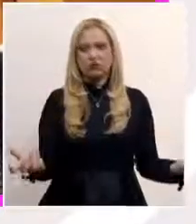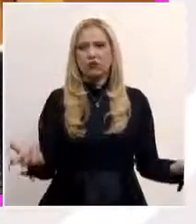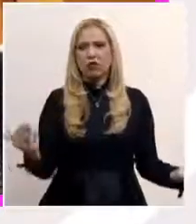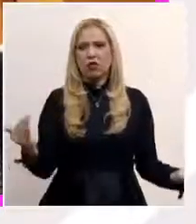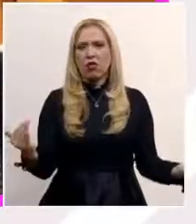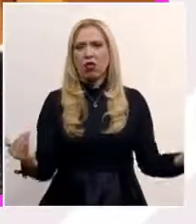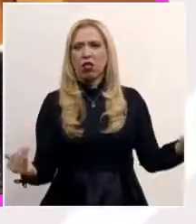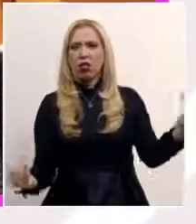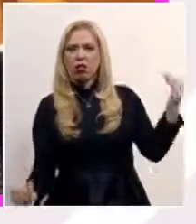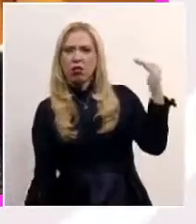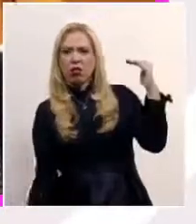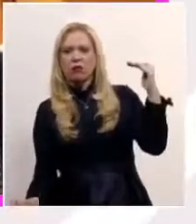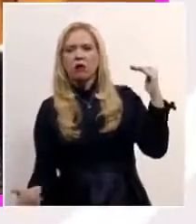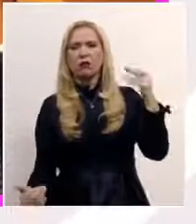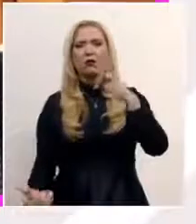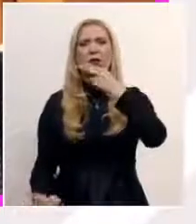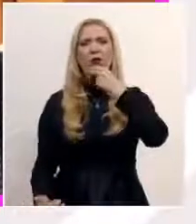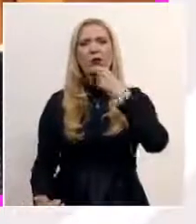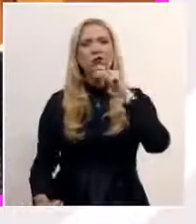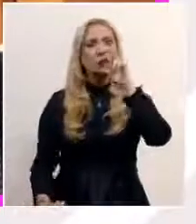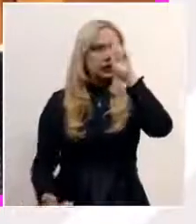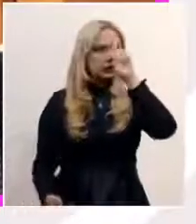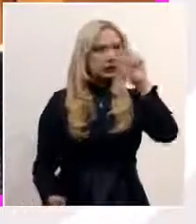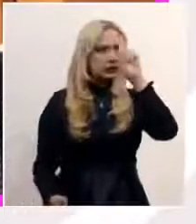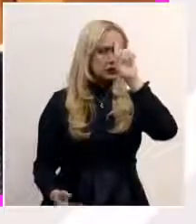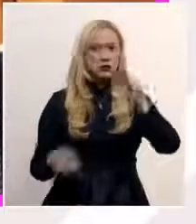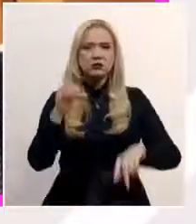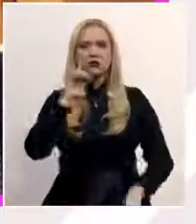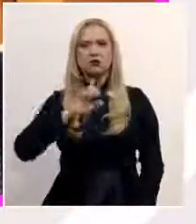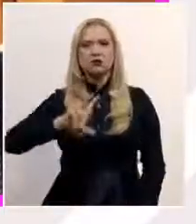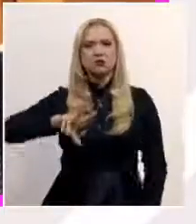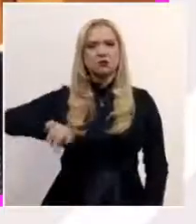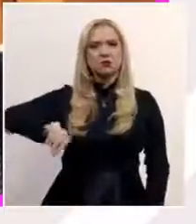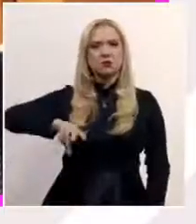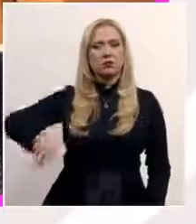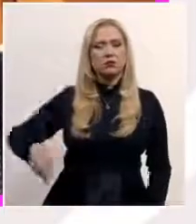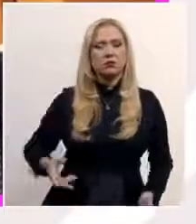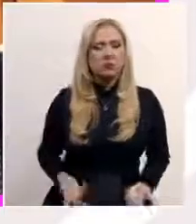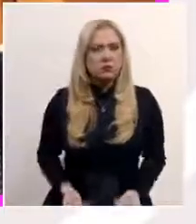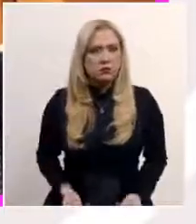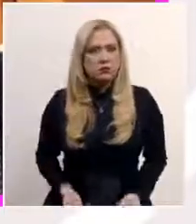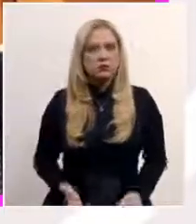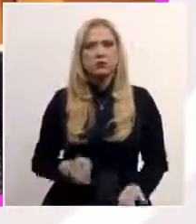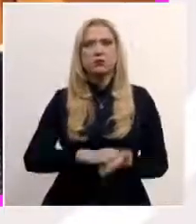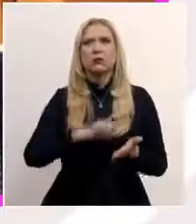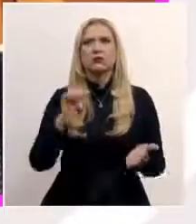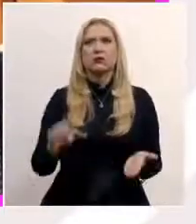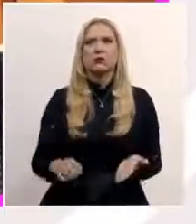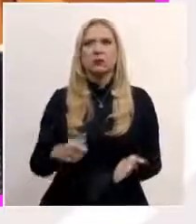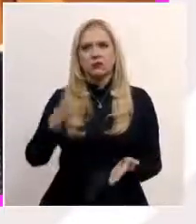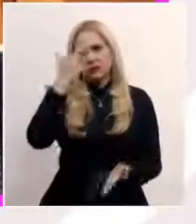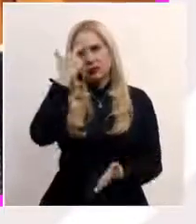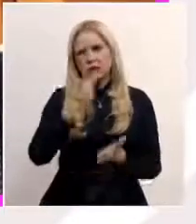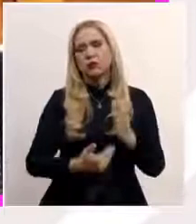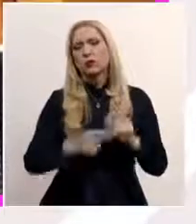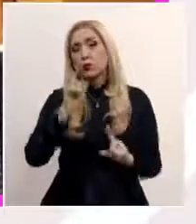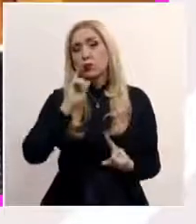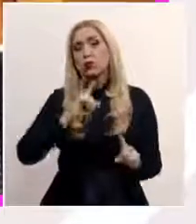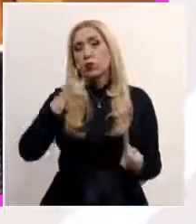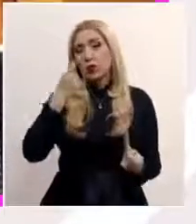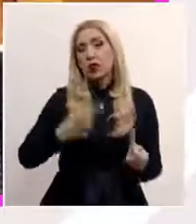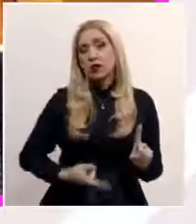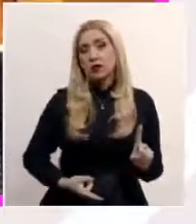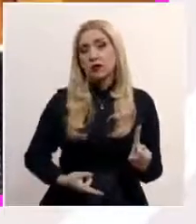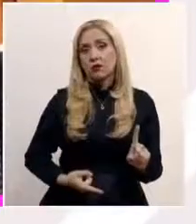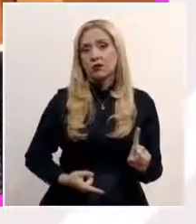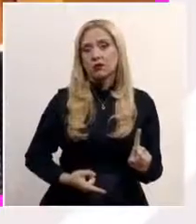desigualdad de género y tiene impactos en otros aspectos que tienen que ver, por ejemplo, inclusive con la violencia de género, ¿no? Sabemos que una